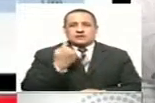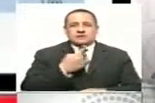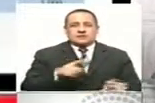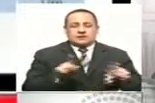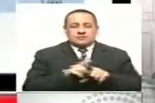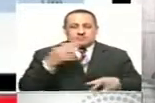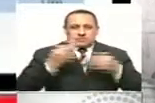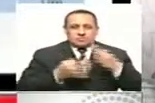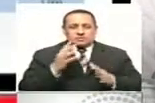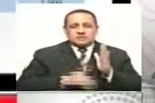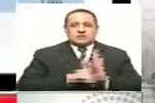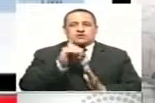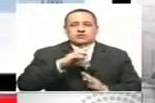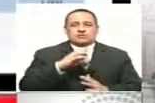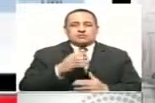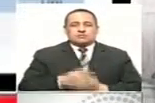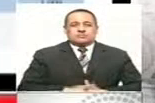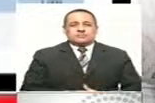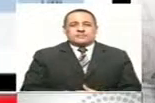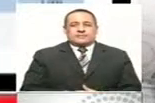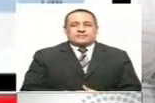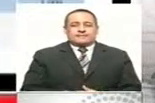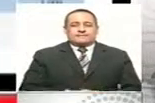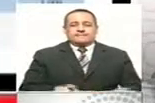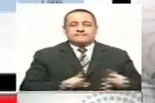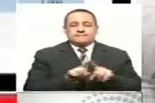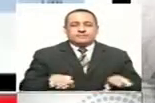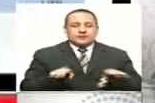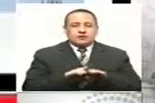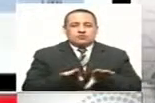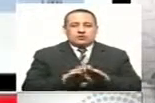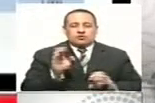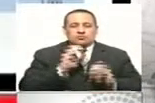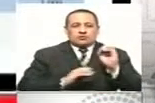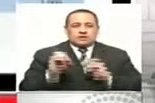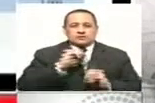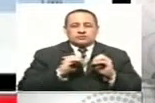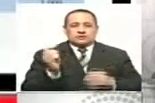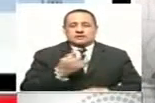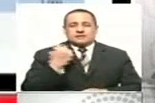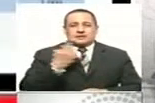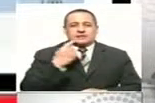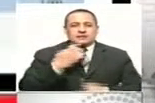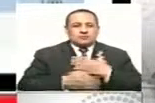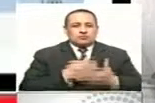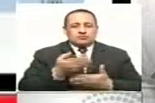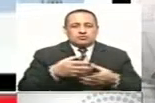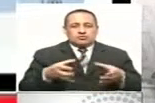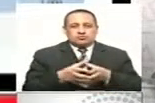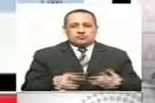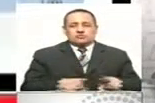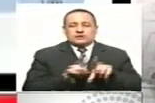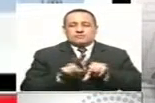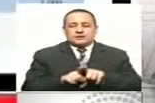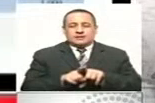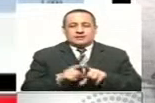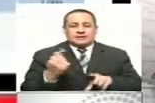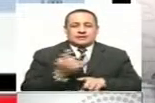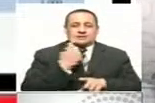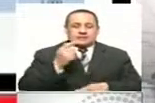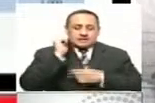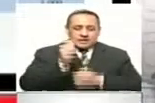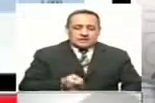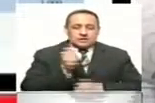para el desarrollo local, así como las organizaciones de productores agrícolas y no